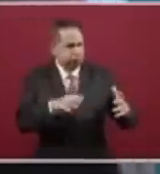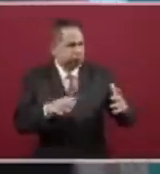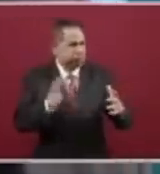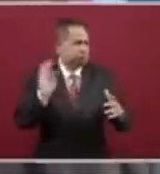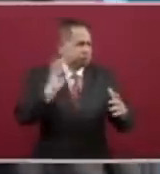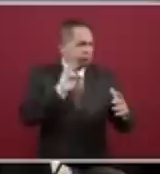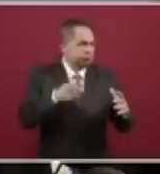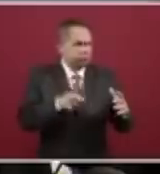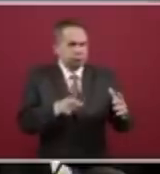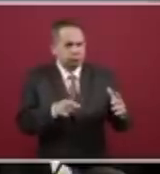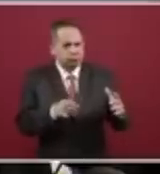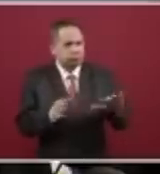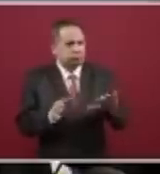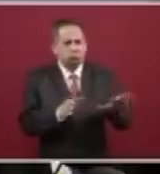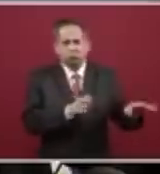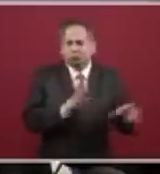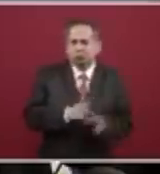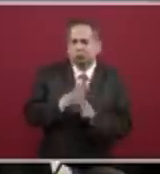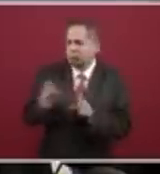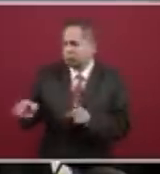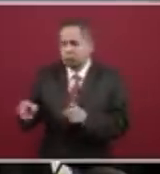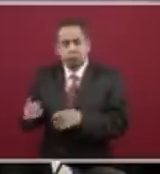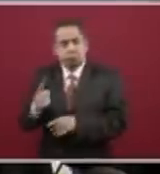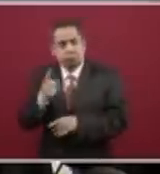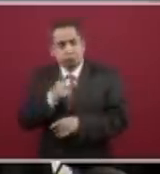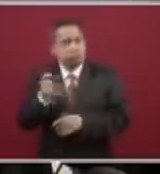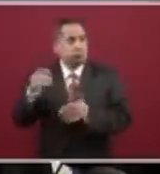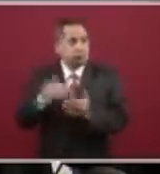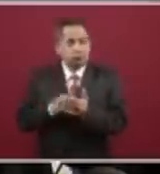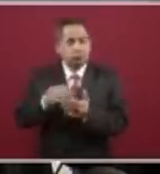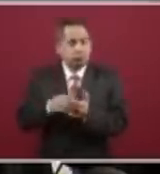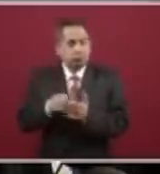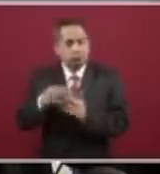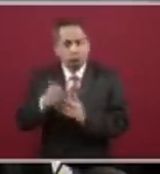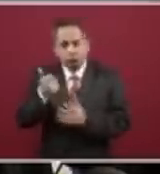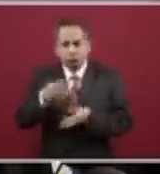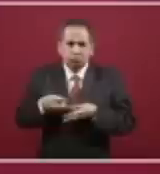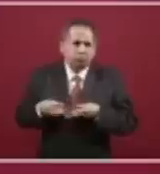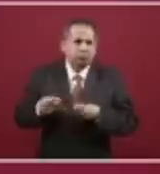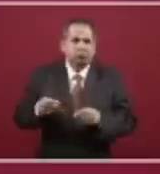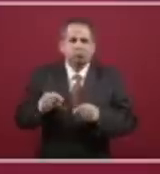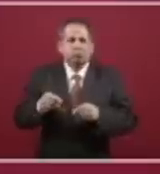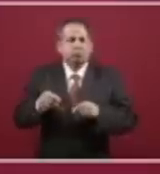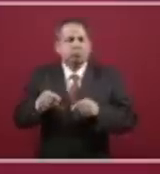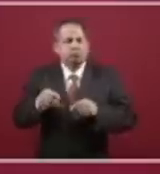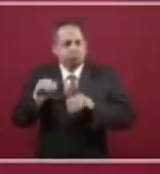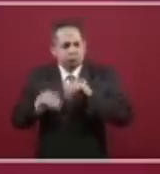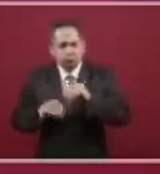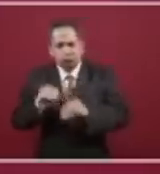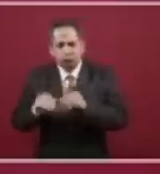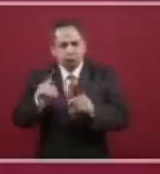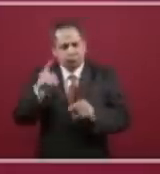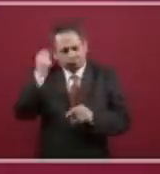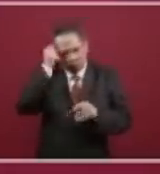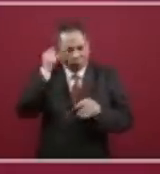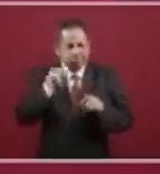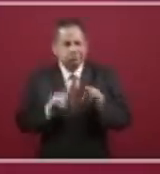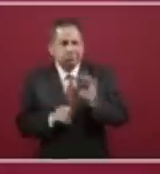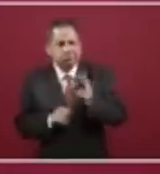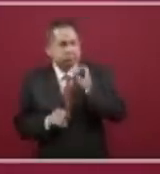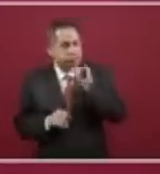reunión y si hubieran economizado los 100 mil millones de pesos de gasto de inversión en texcoco